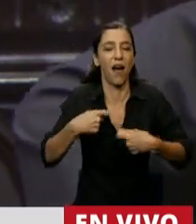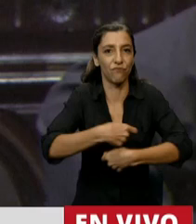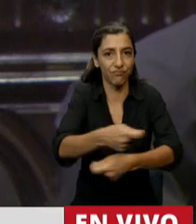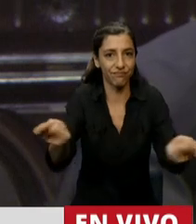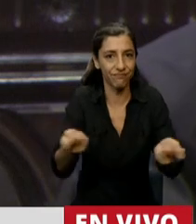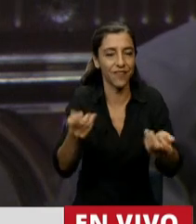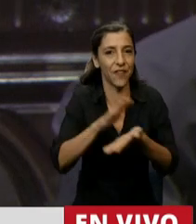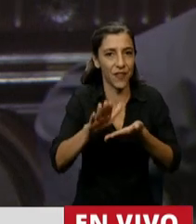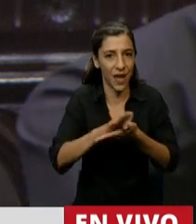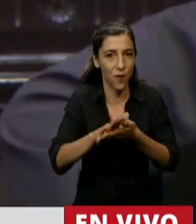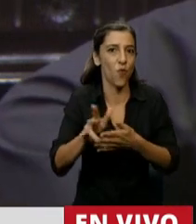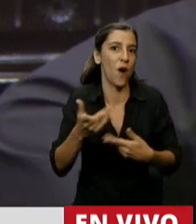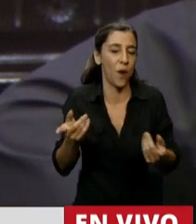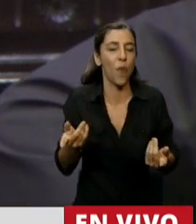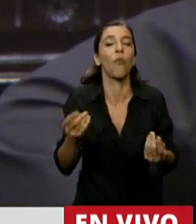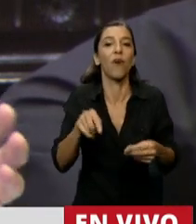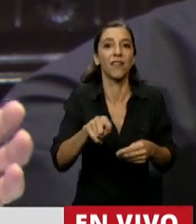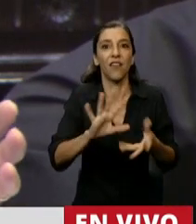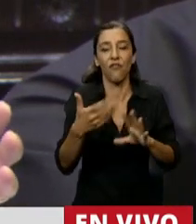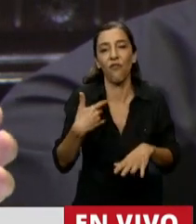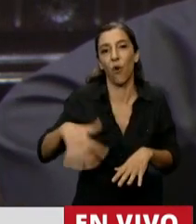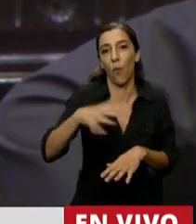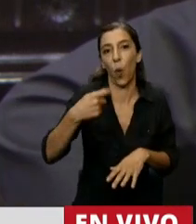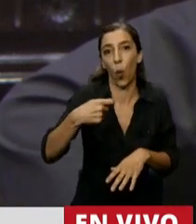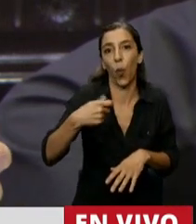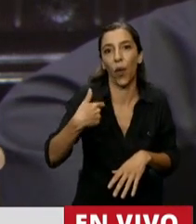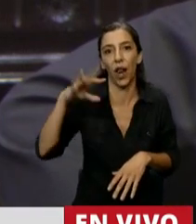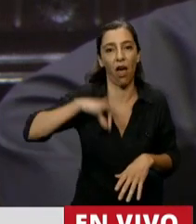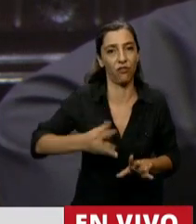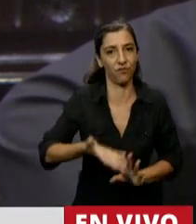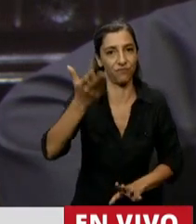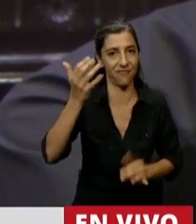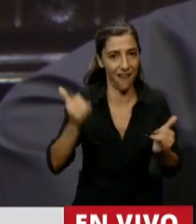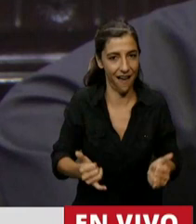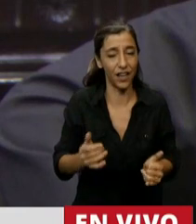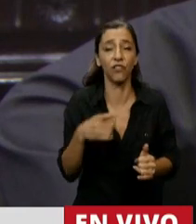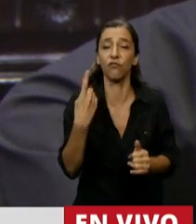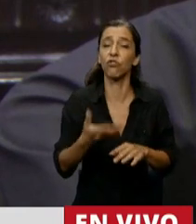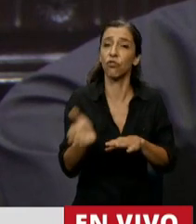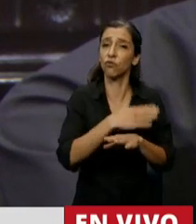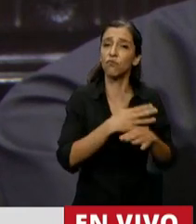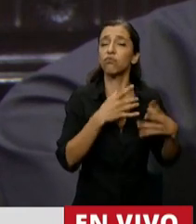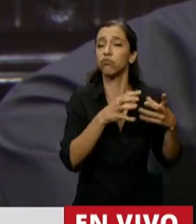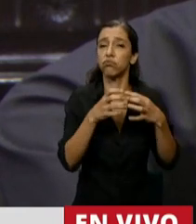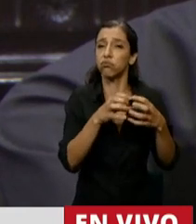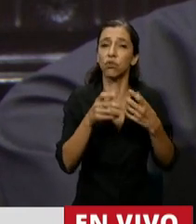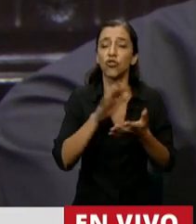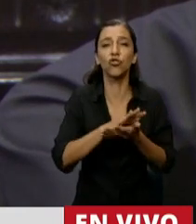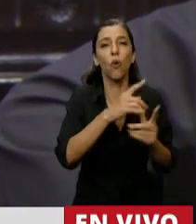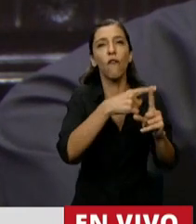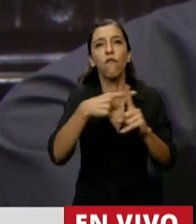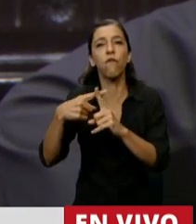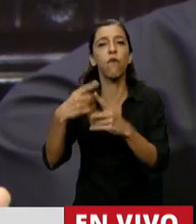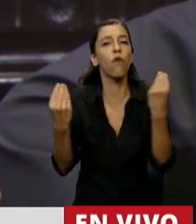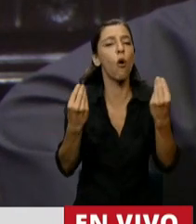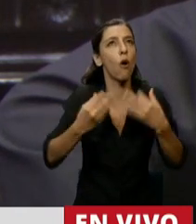se pretende dar sustentabilidad al sistema. Y hemos debatido mucho tiempo en estos meses cuál sería la fórmula ideal. Y en este debate